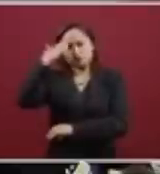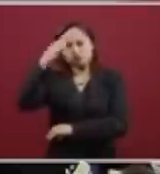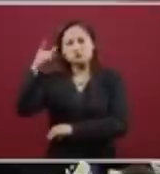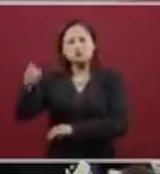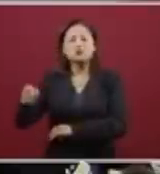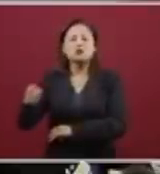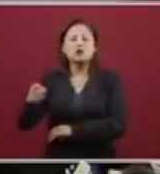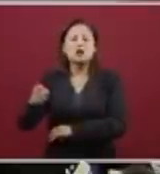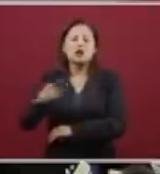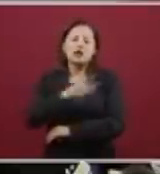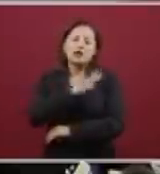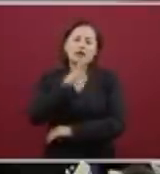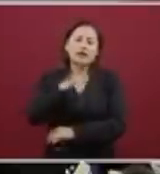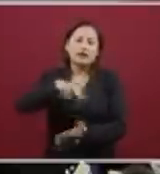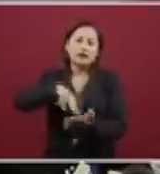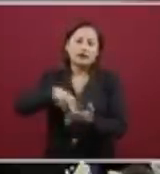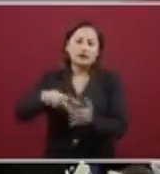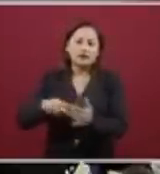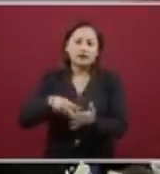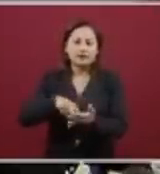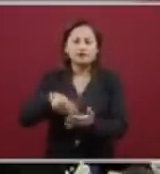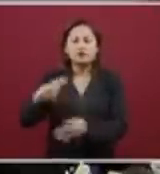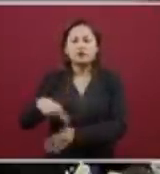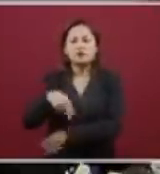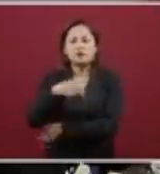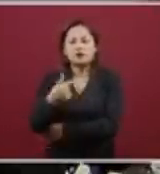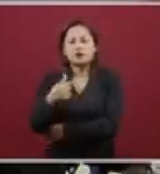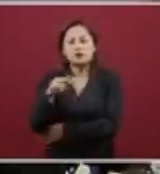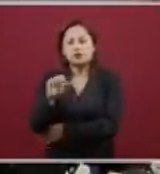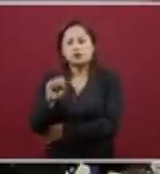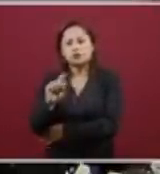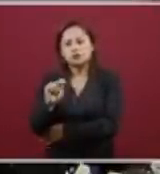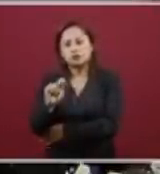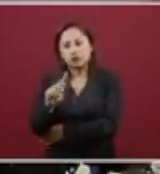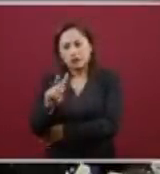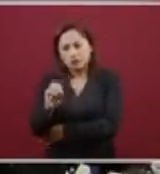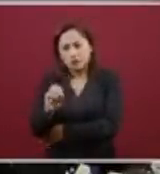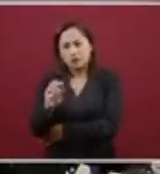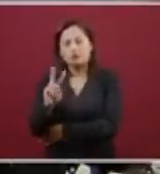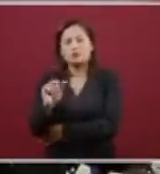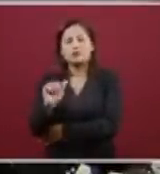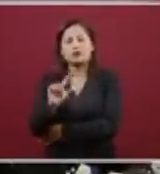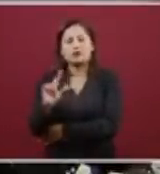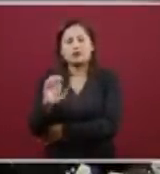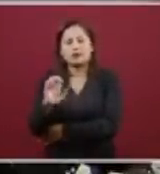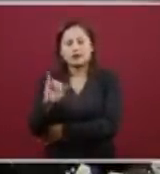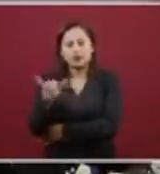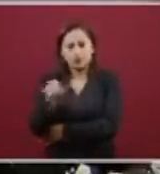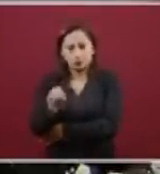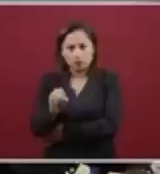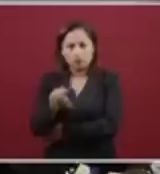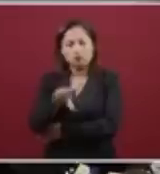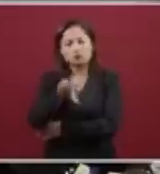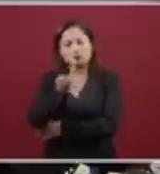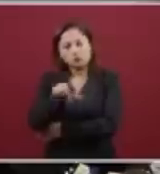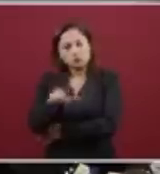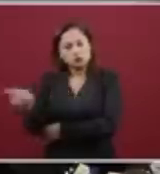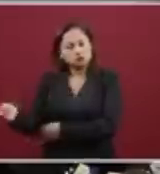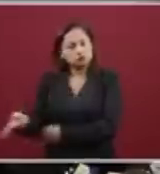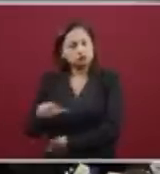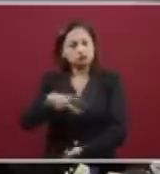constructor gustavo vallejo quien a continuación les dará una explicación